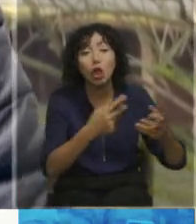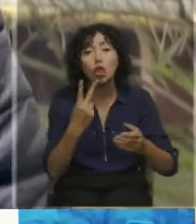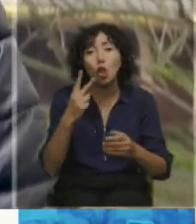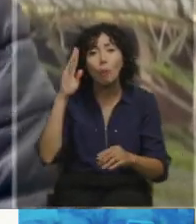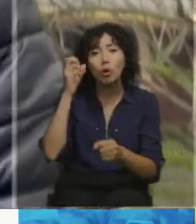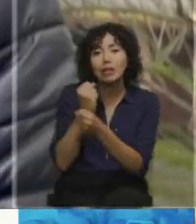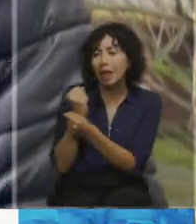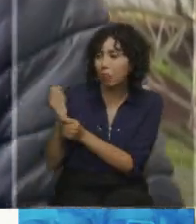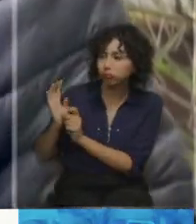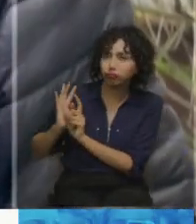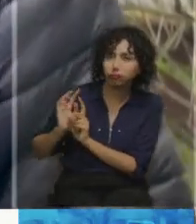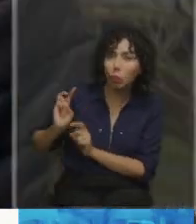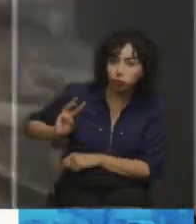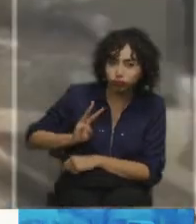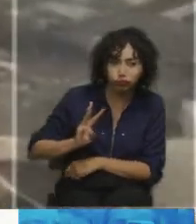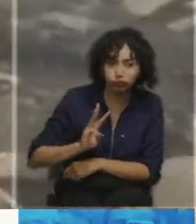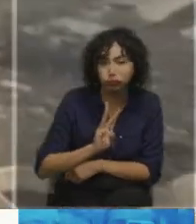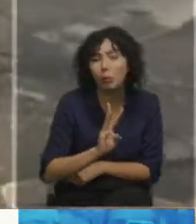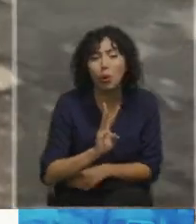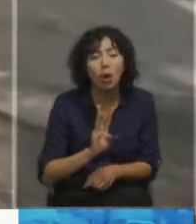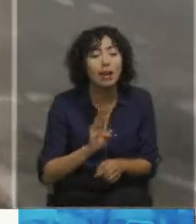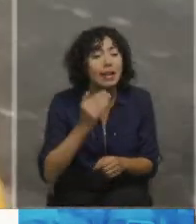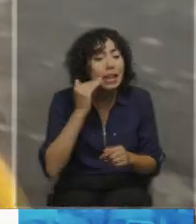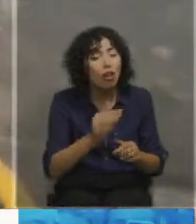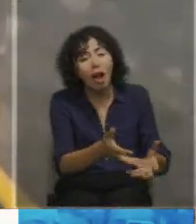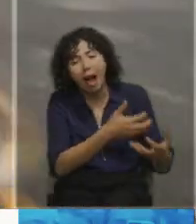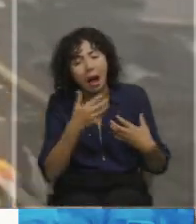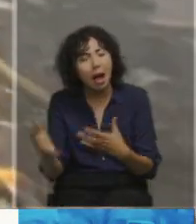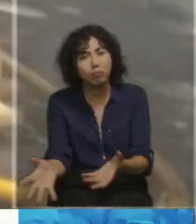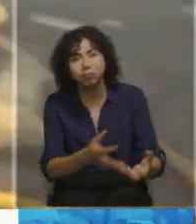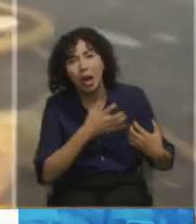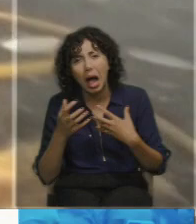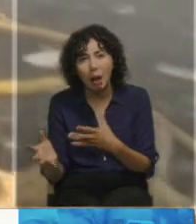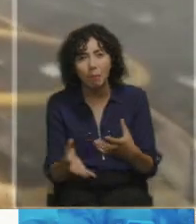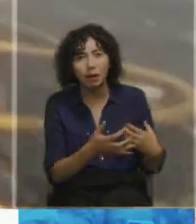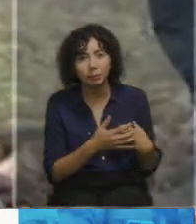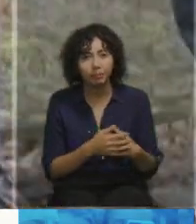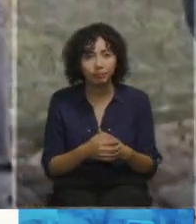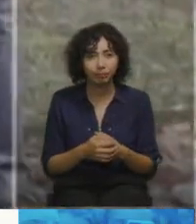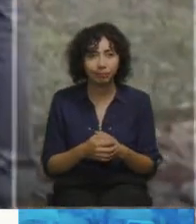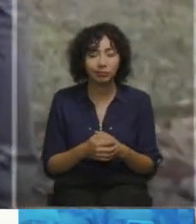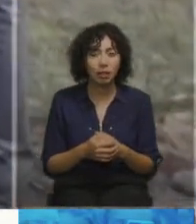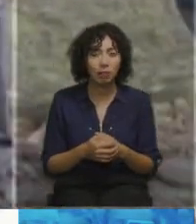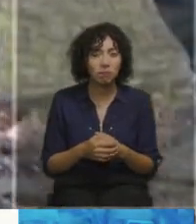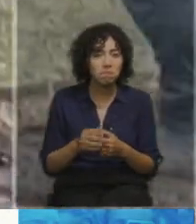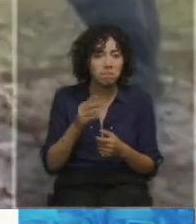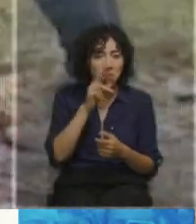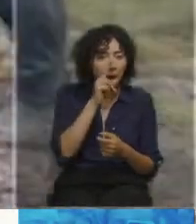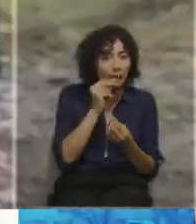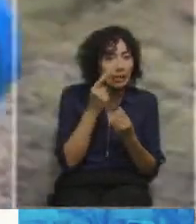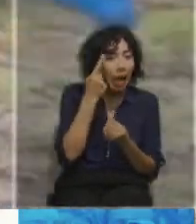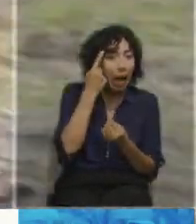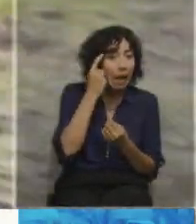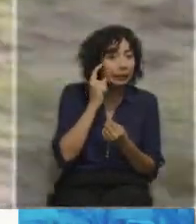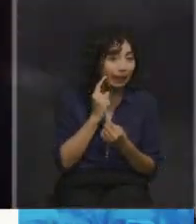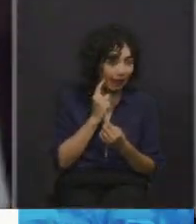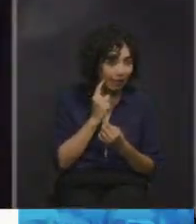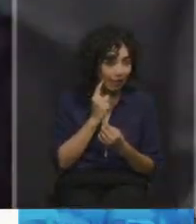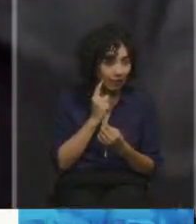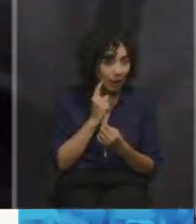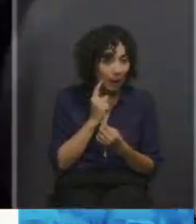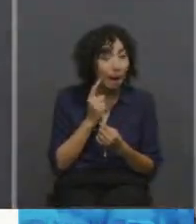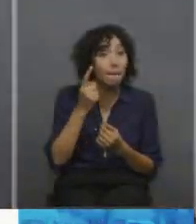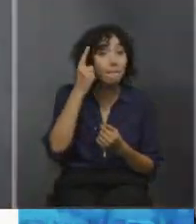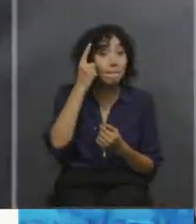y empezamos a evacuar a los niños. Aunque se compruebe que se trató de un accidente, para el alcalde de Kiev, la tragedia no habría ocurrido